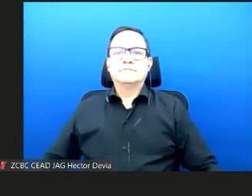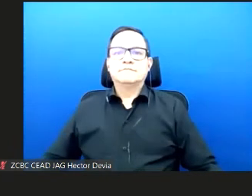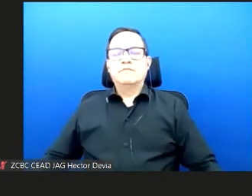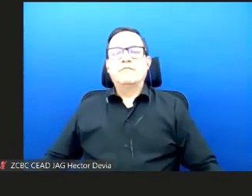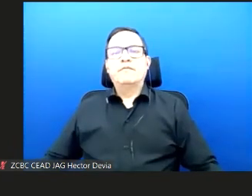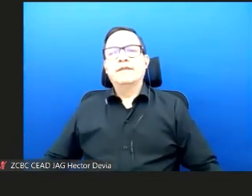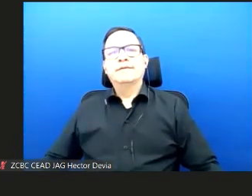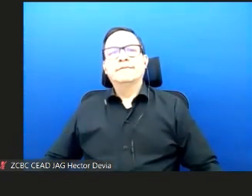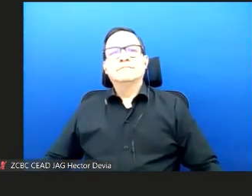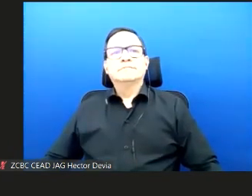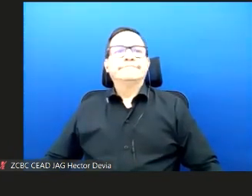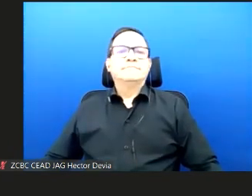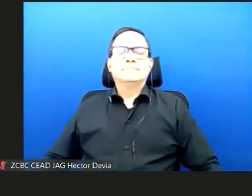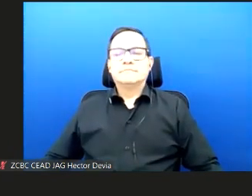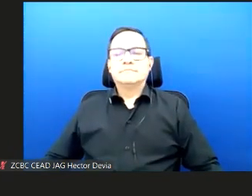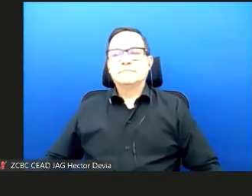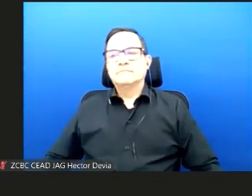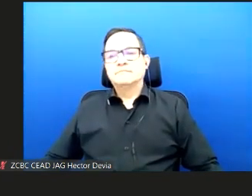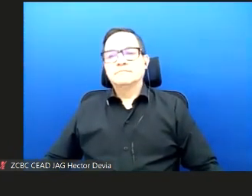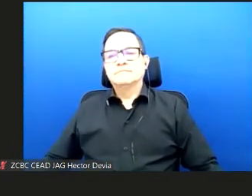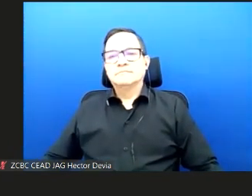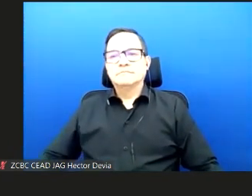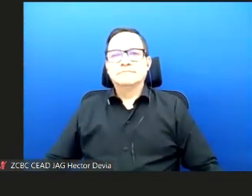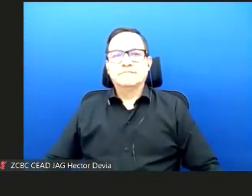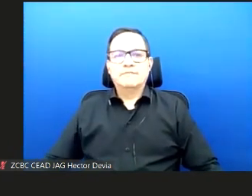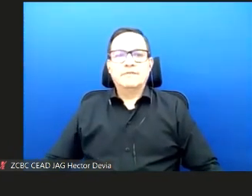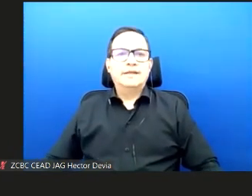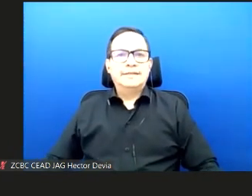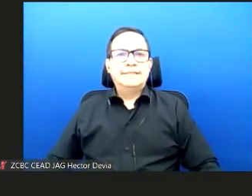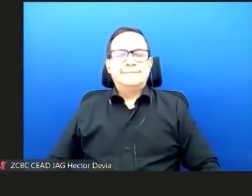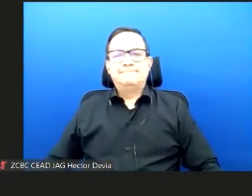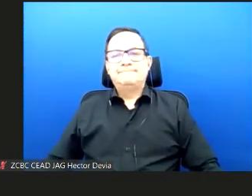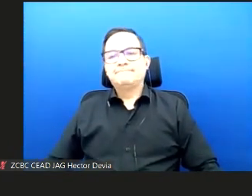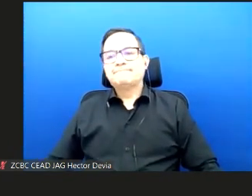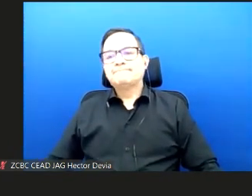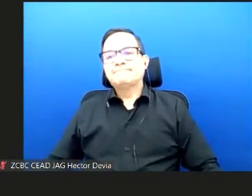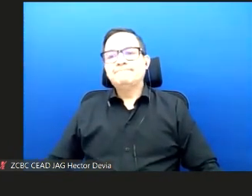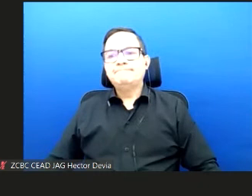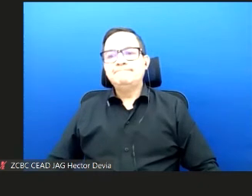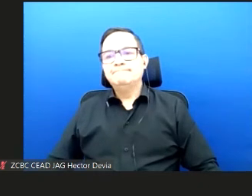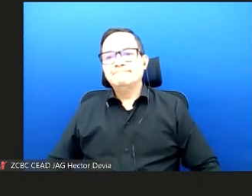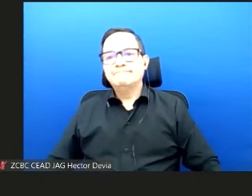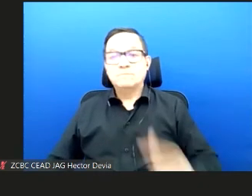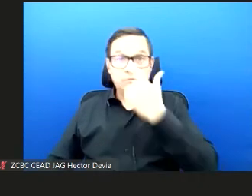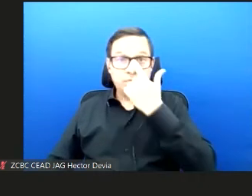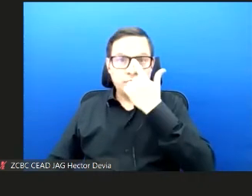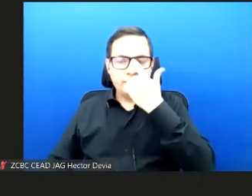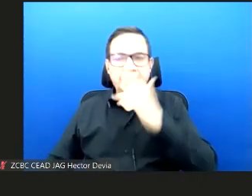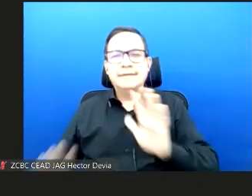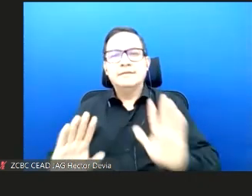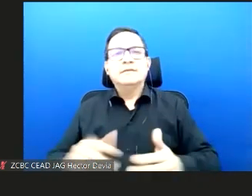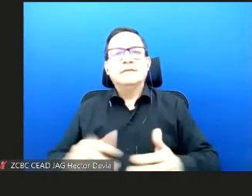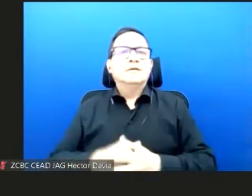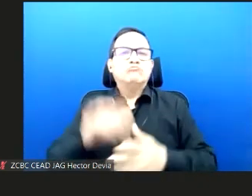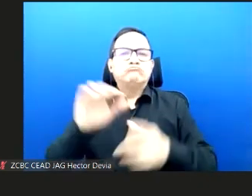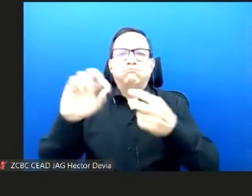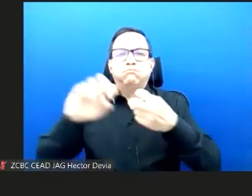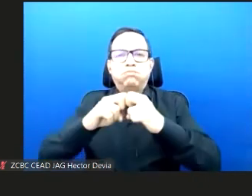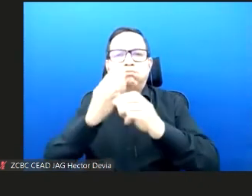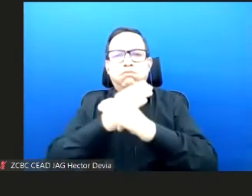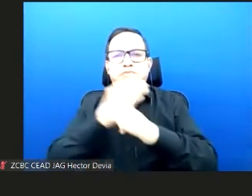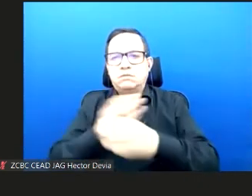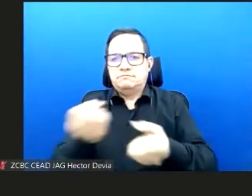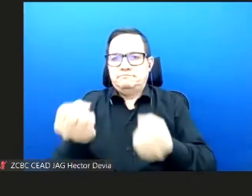Listo. Me perdonan, yo aquí los muevo. Bueno, tenemos nuestro problema, unos datos que nos dan y